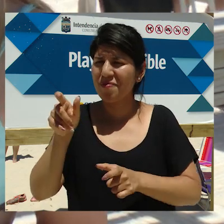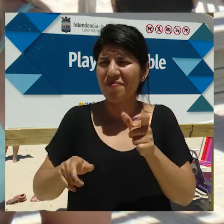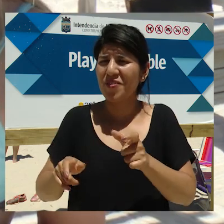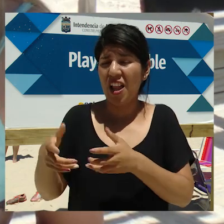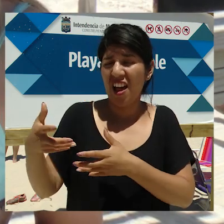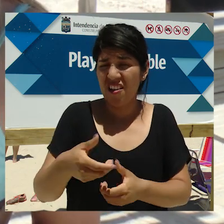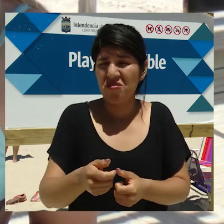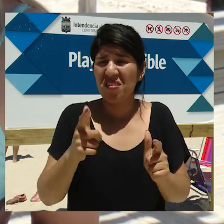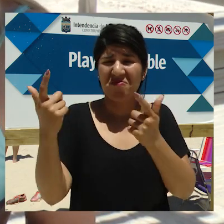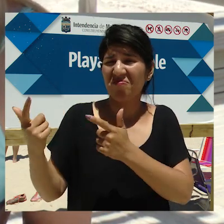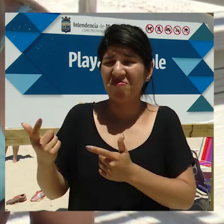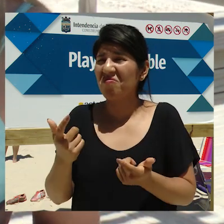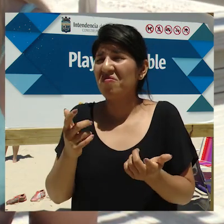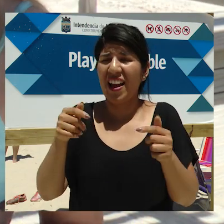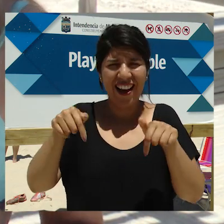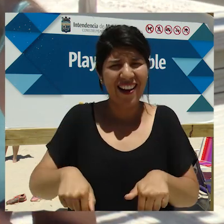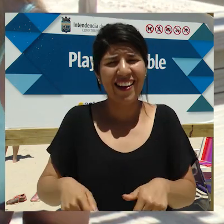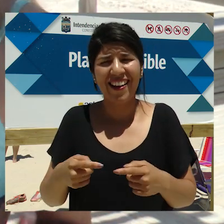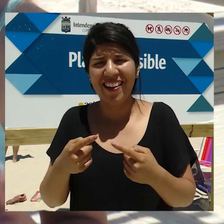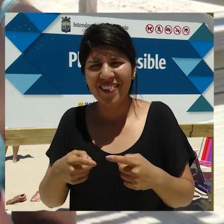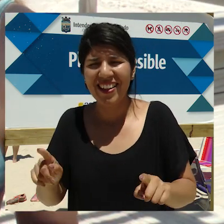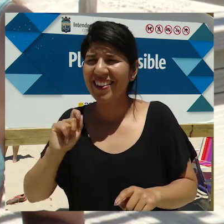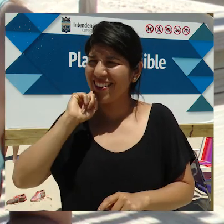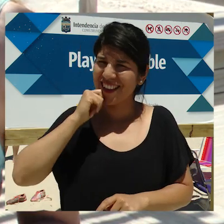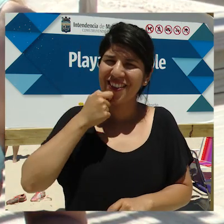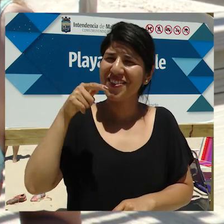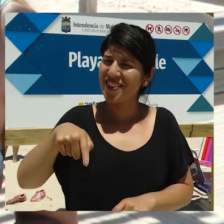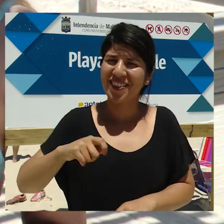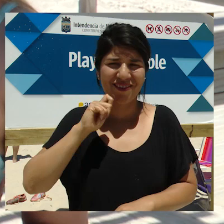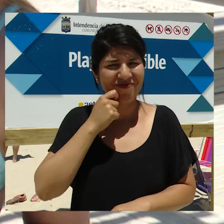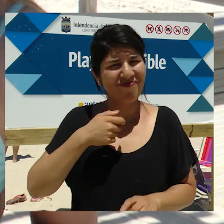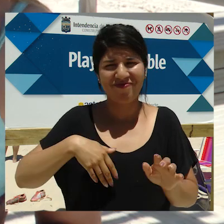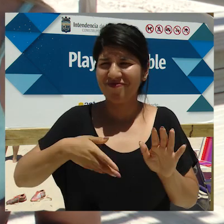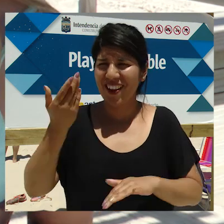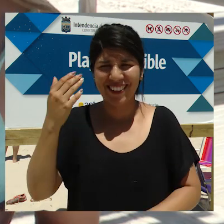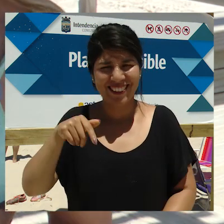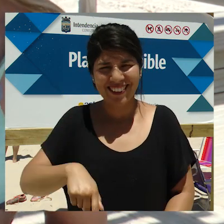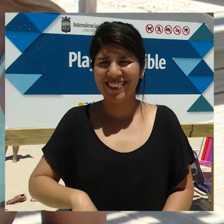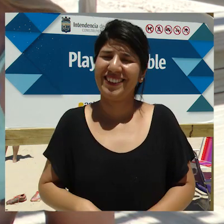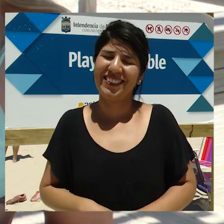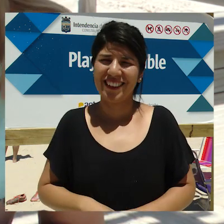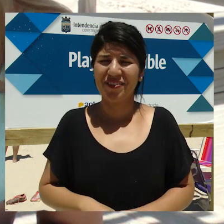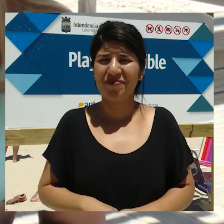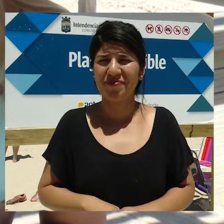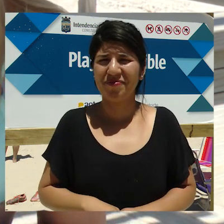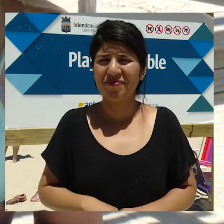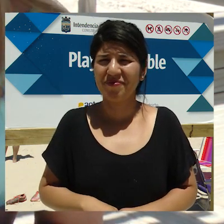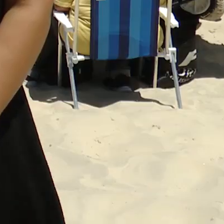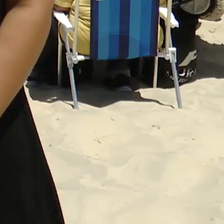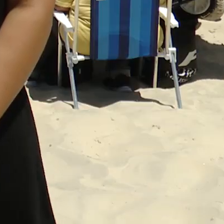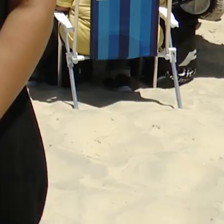en grande. Y aparte, no es la misma gente que la que te ayuda. Acá es mucho más lindo, por